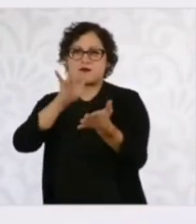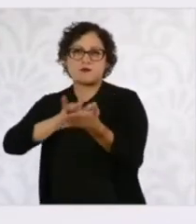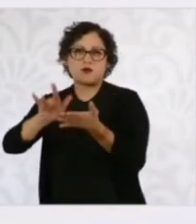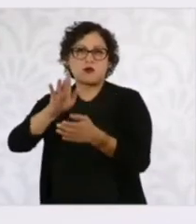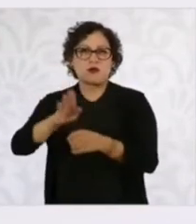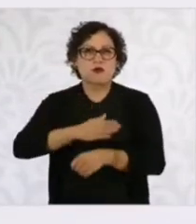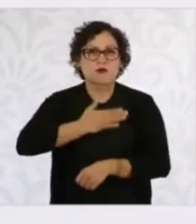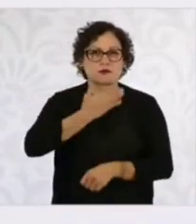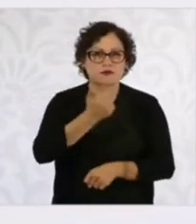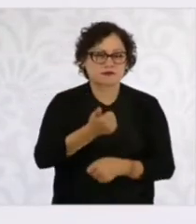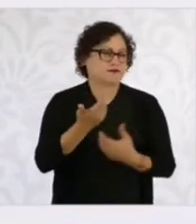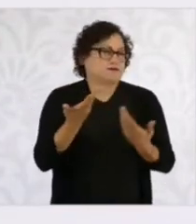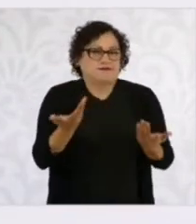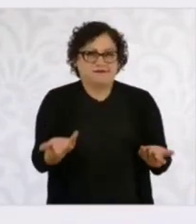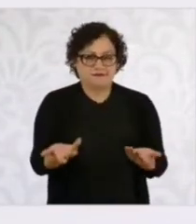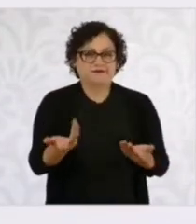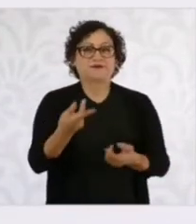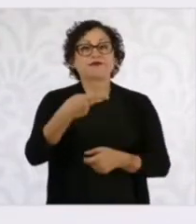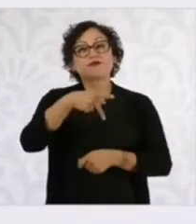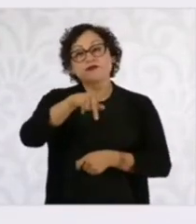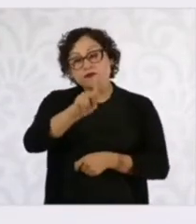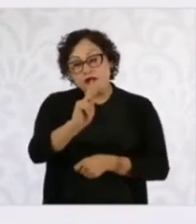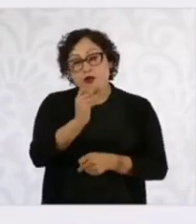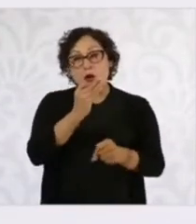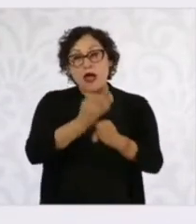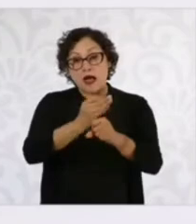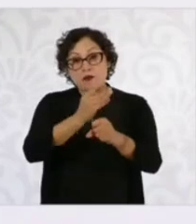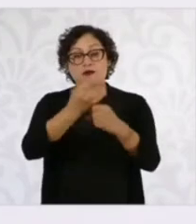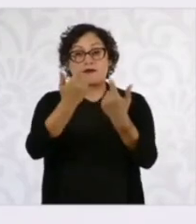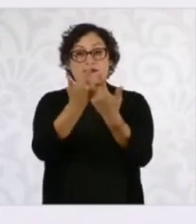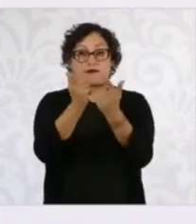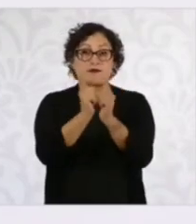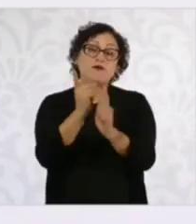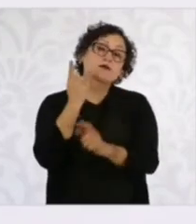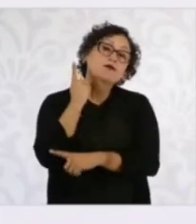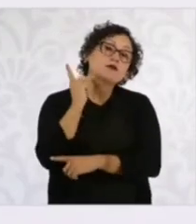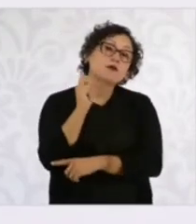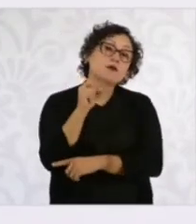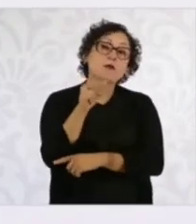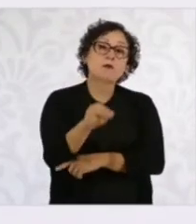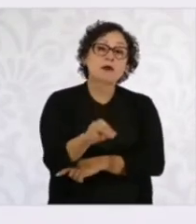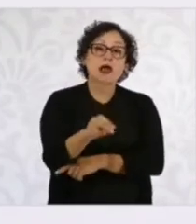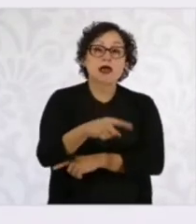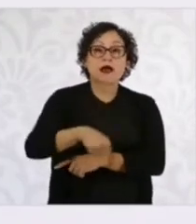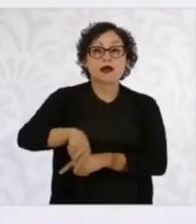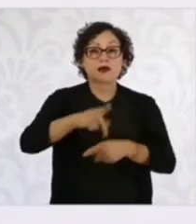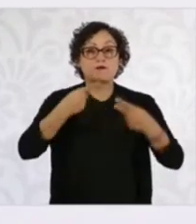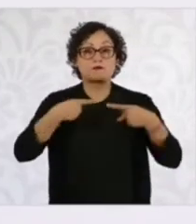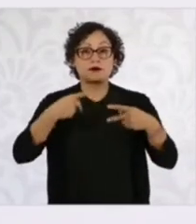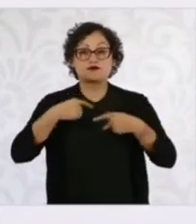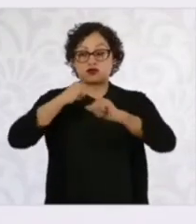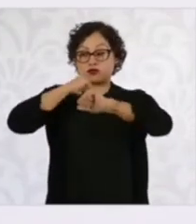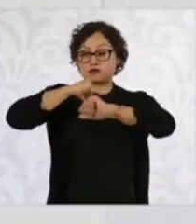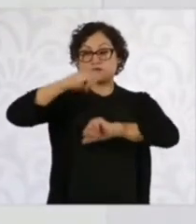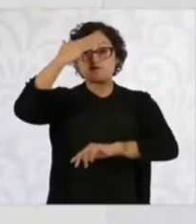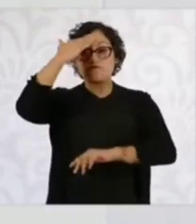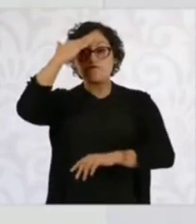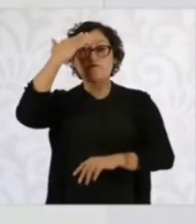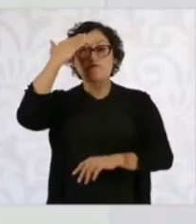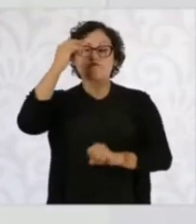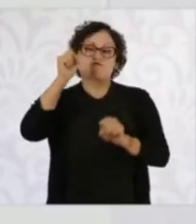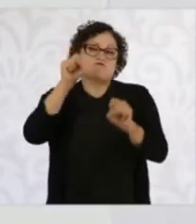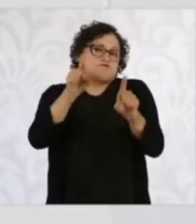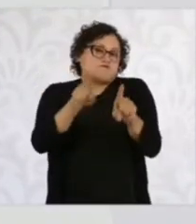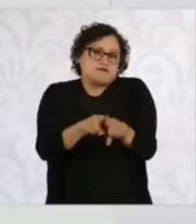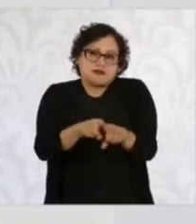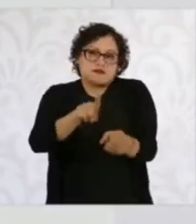que llega hoy a la dirigencia del PAN, pues es un grupo conocido por los propios